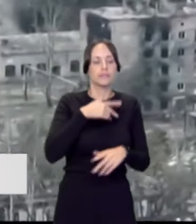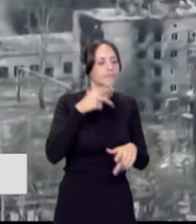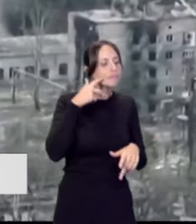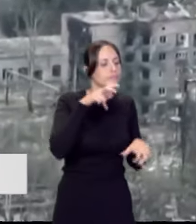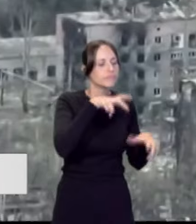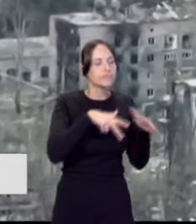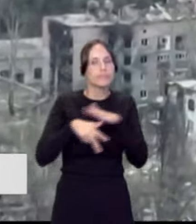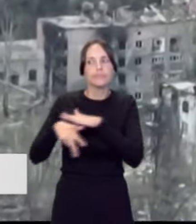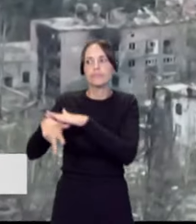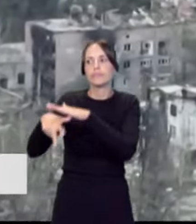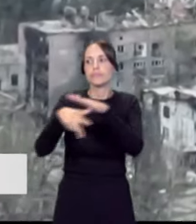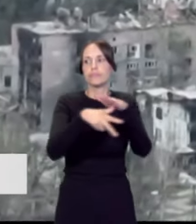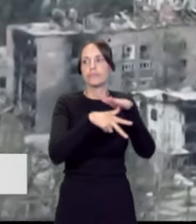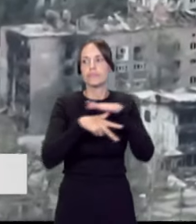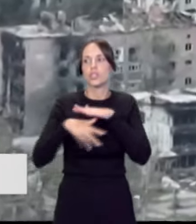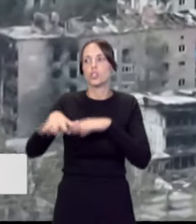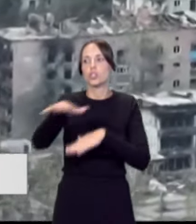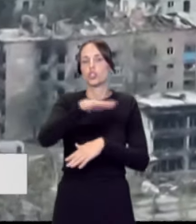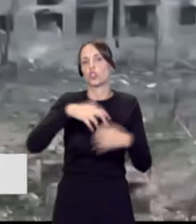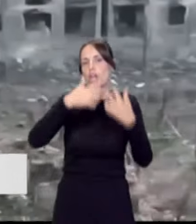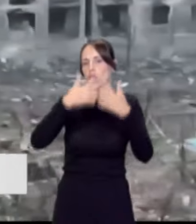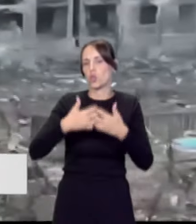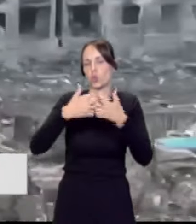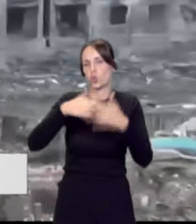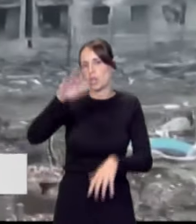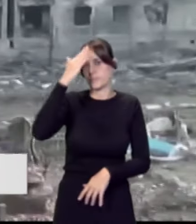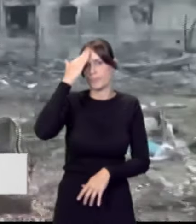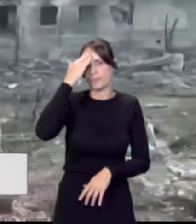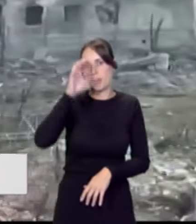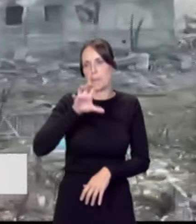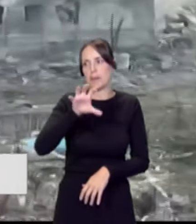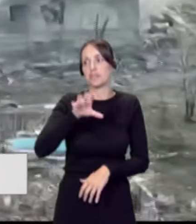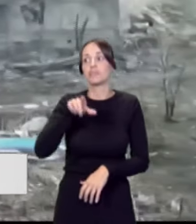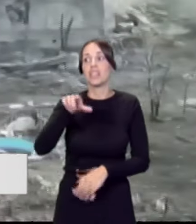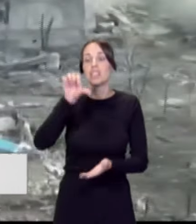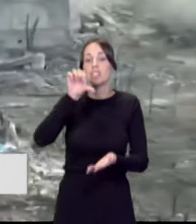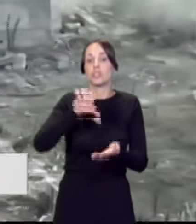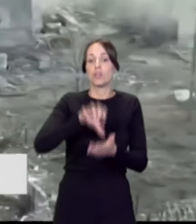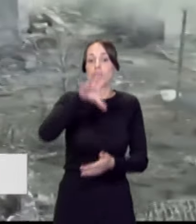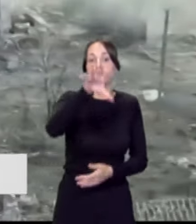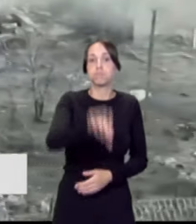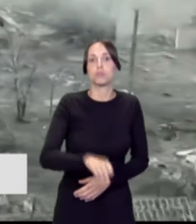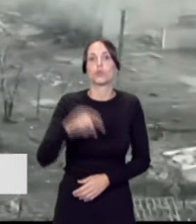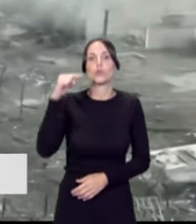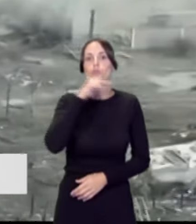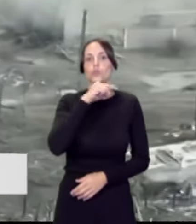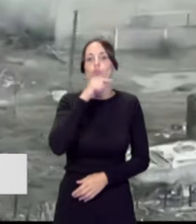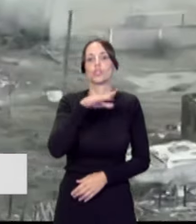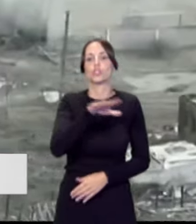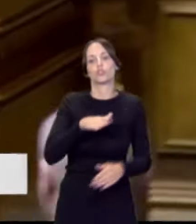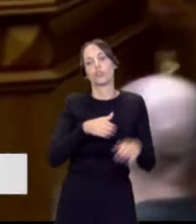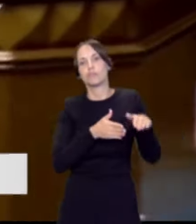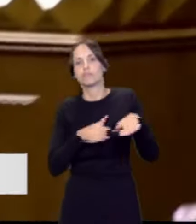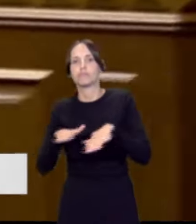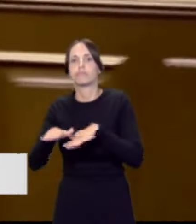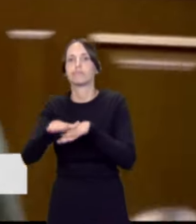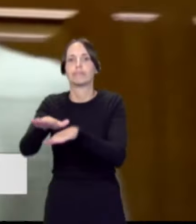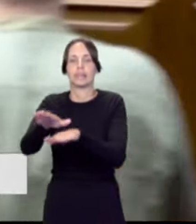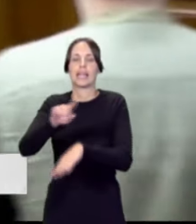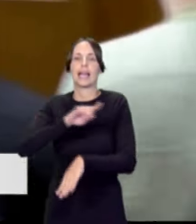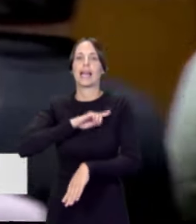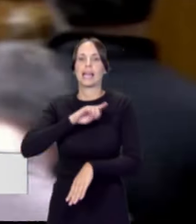Torezh, en el corazón industrial del país. La toma de esta ciudad permite a Rusia bloquear una importante ruta de suministros del ejército ucraniano.